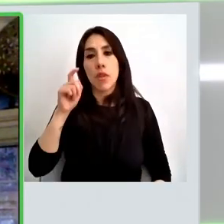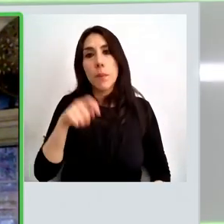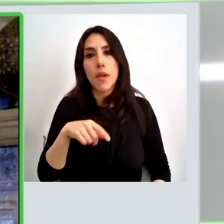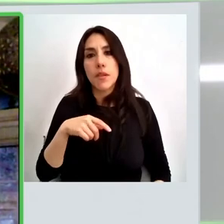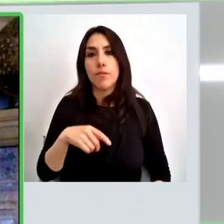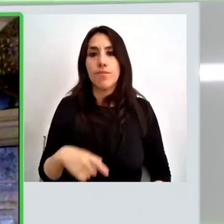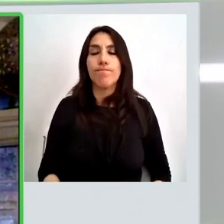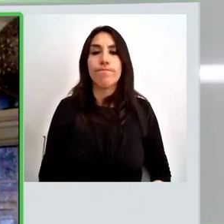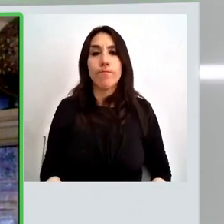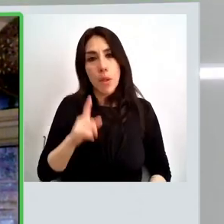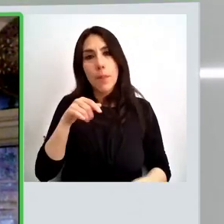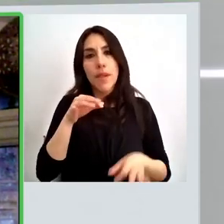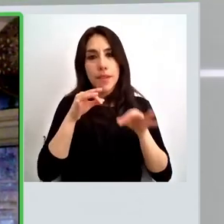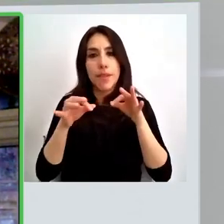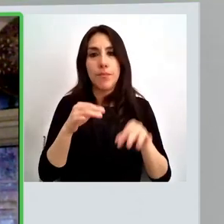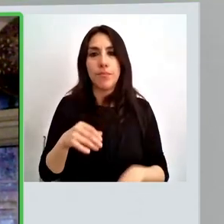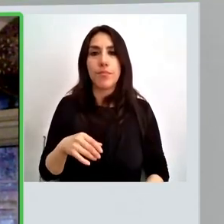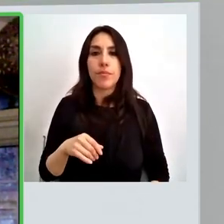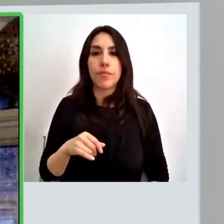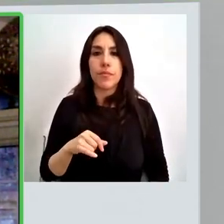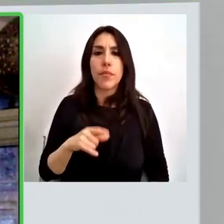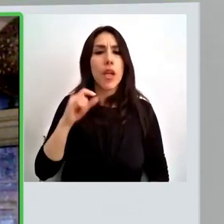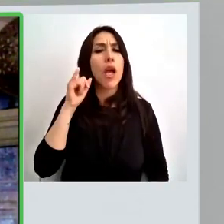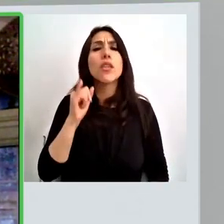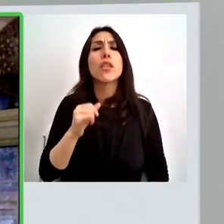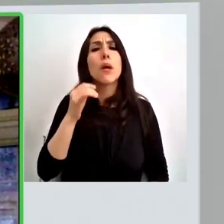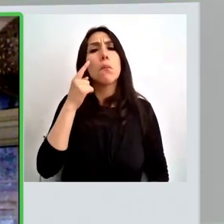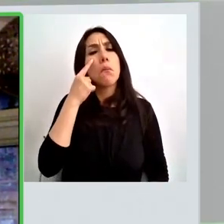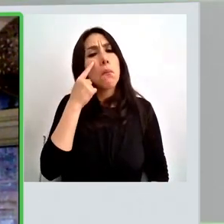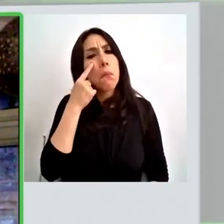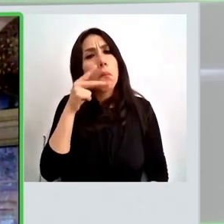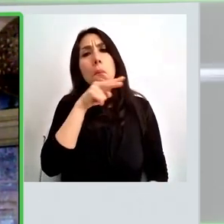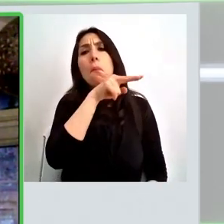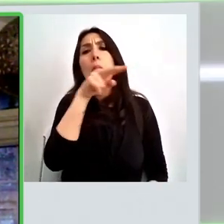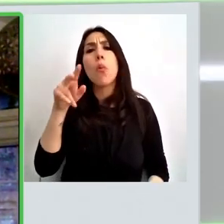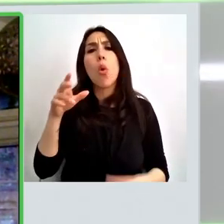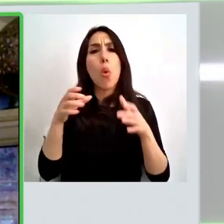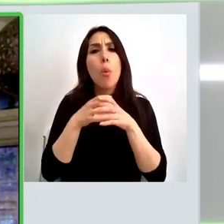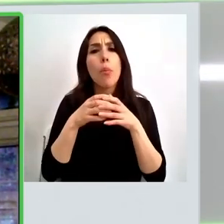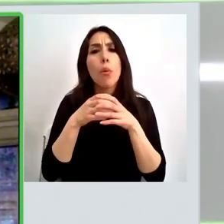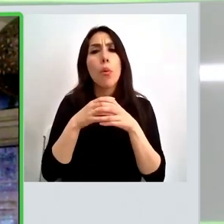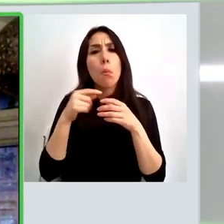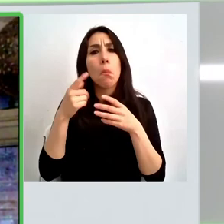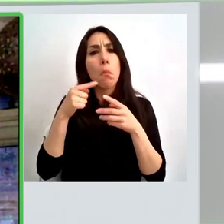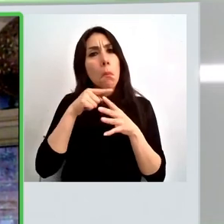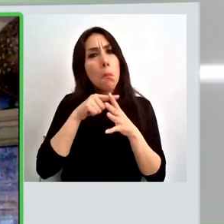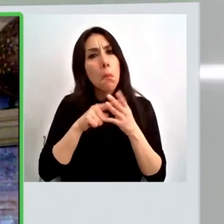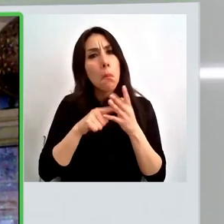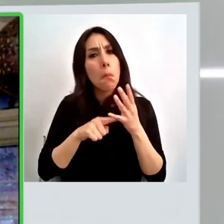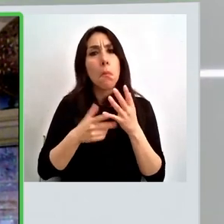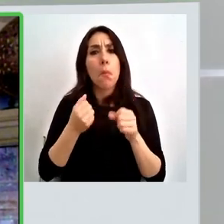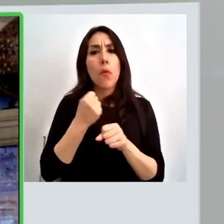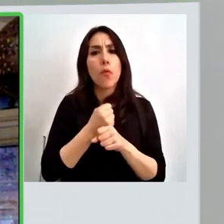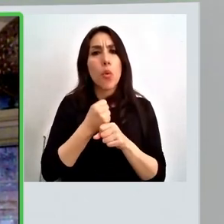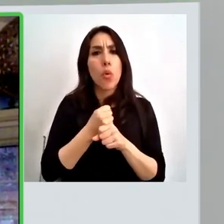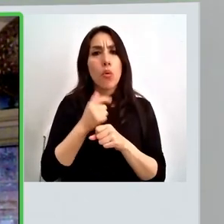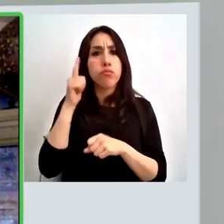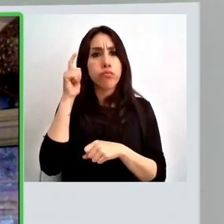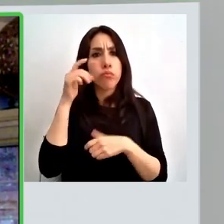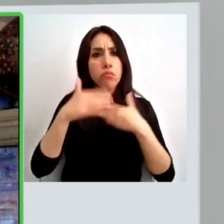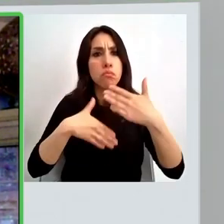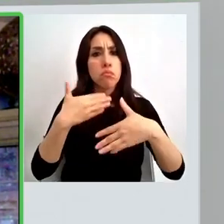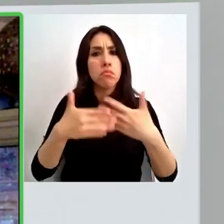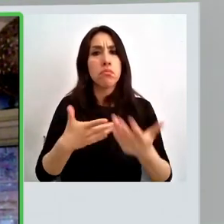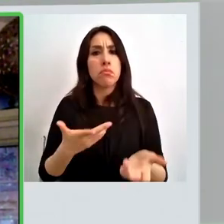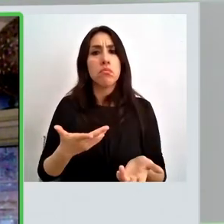a menudo vemos que los grupos de recursos de empleados comienzan en el sector público y si los